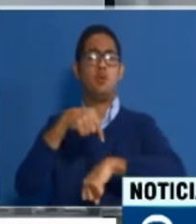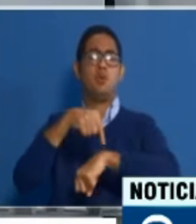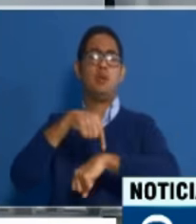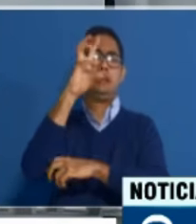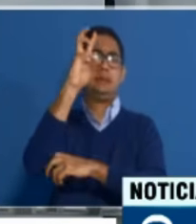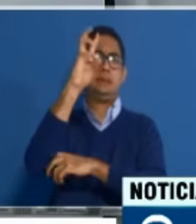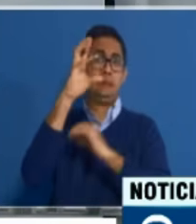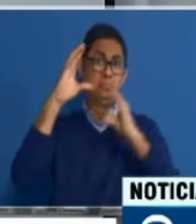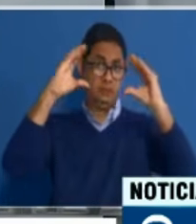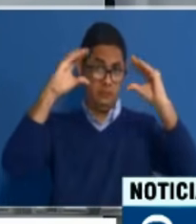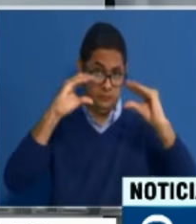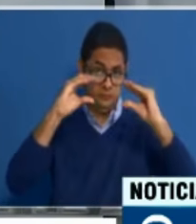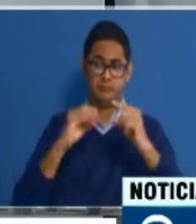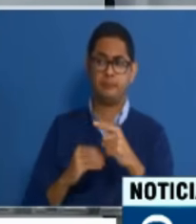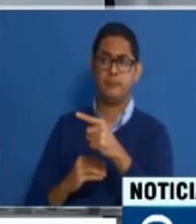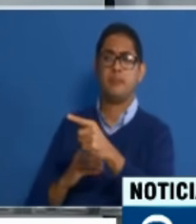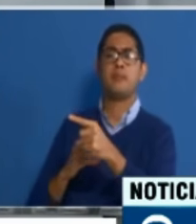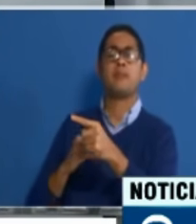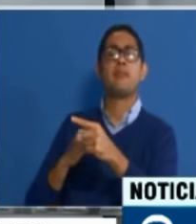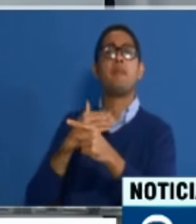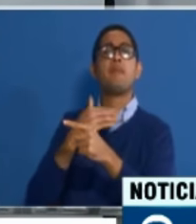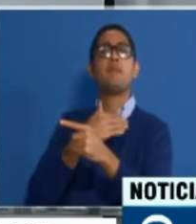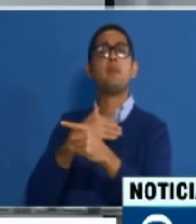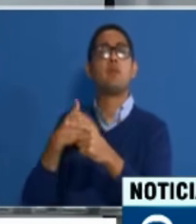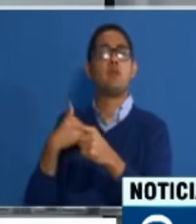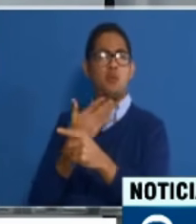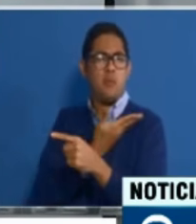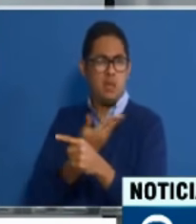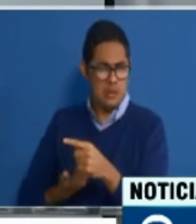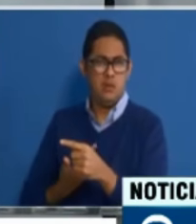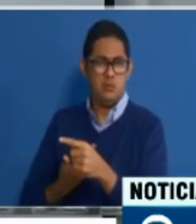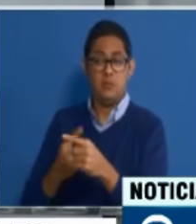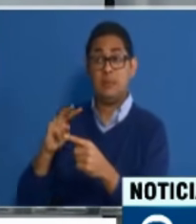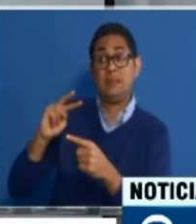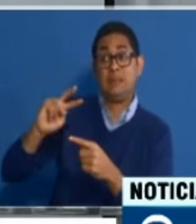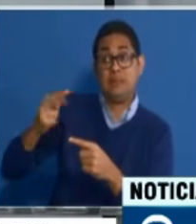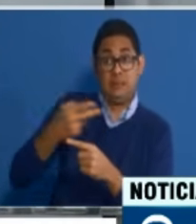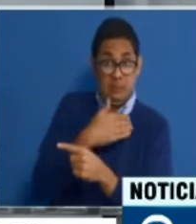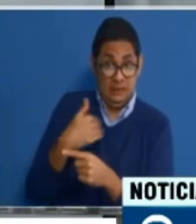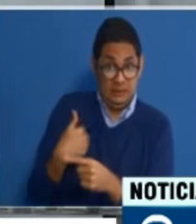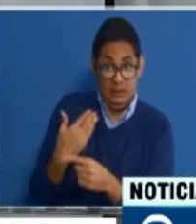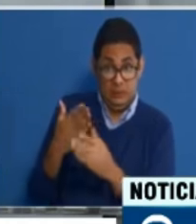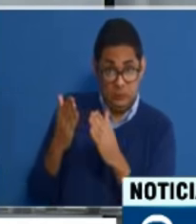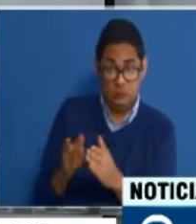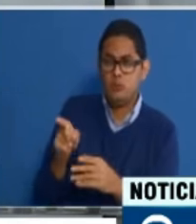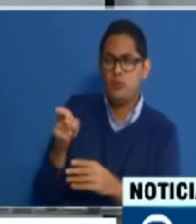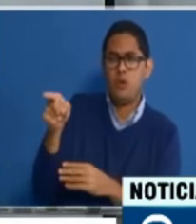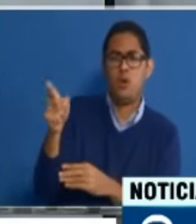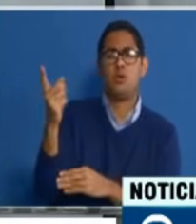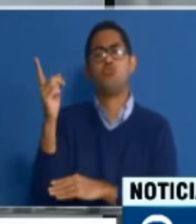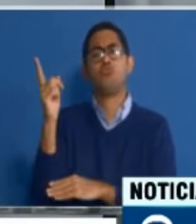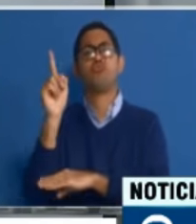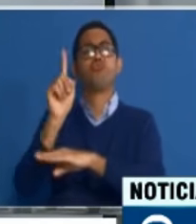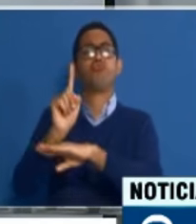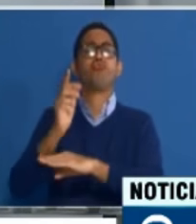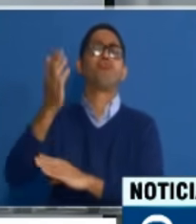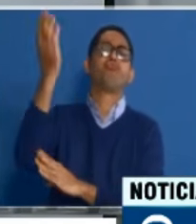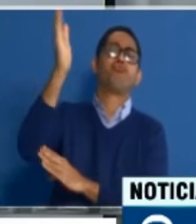el viceministro del Ministerio de la Presidencia estará dando un informe ejecutivo